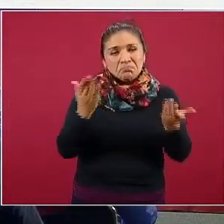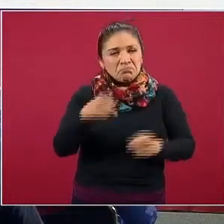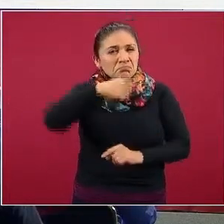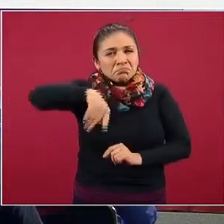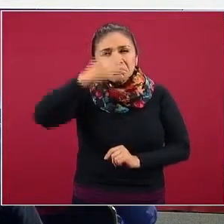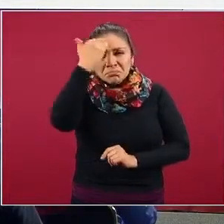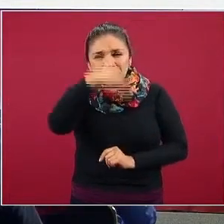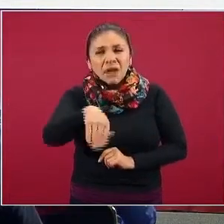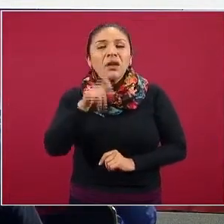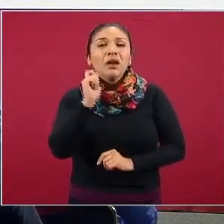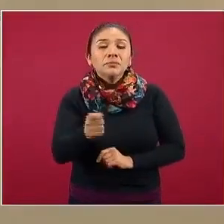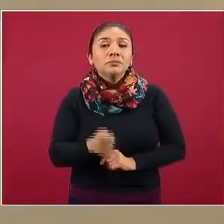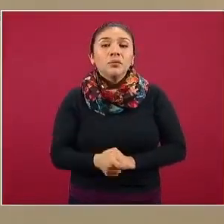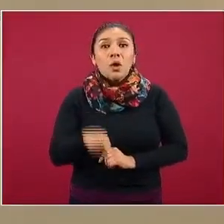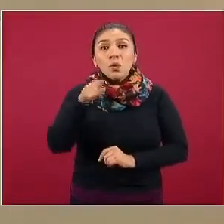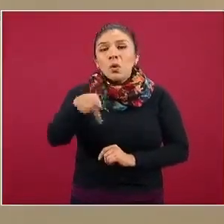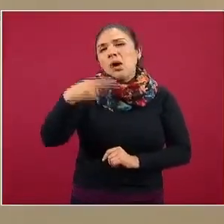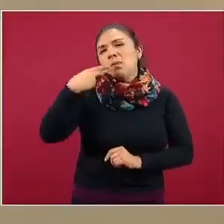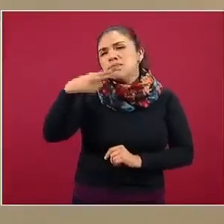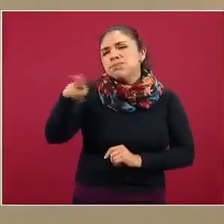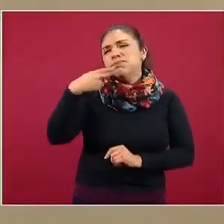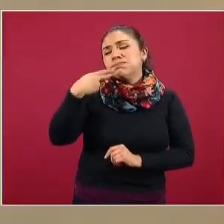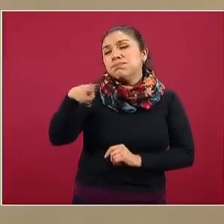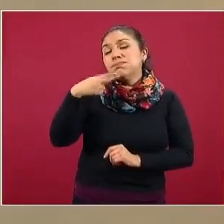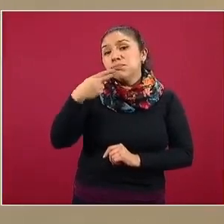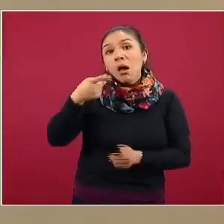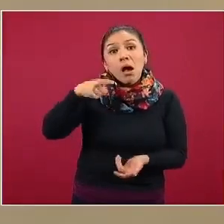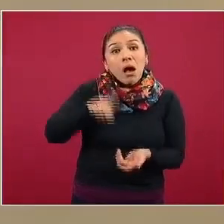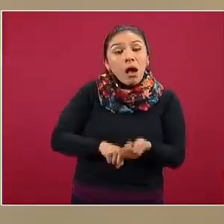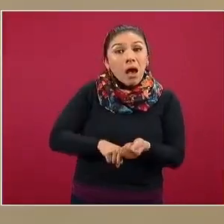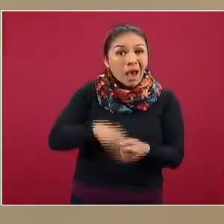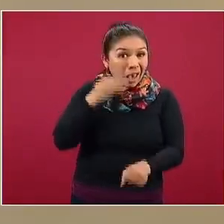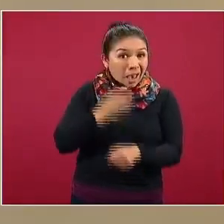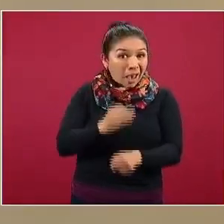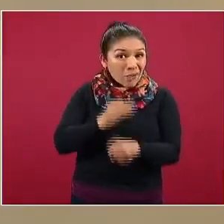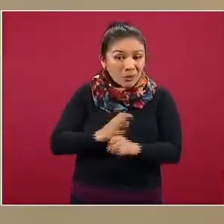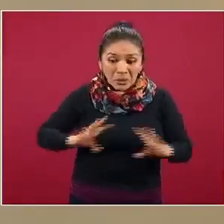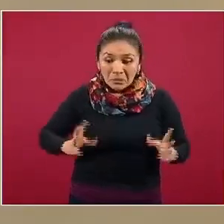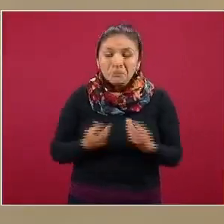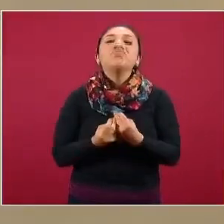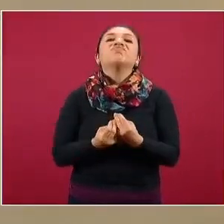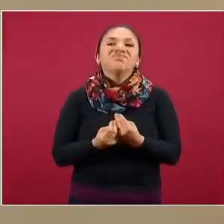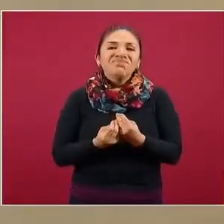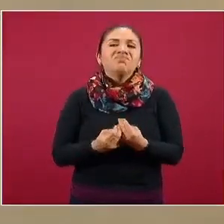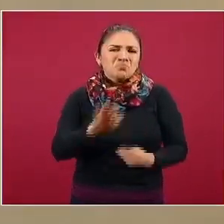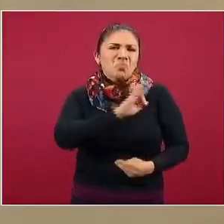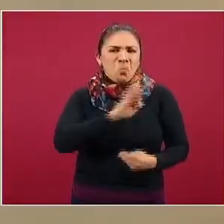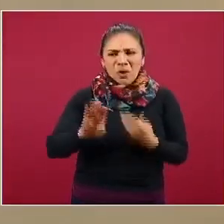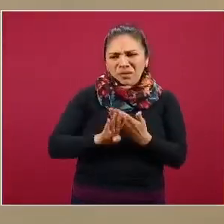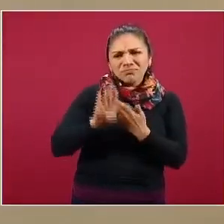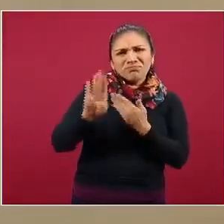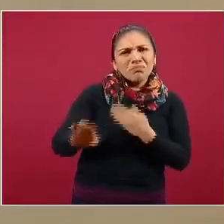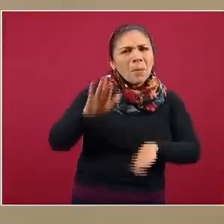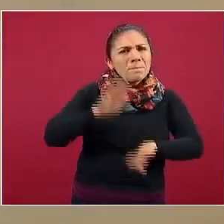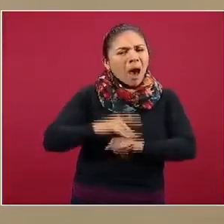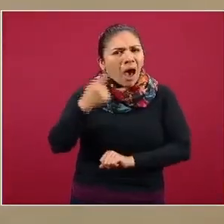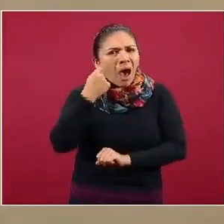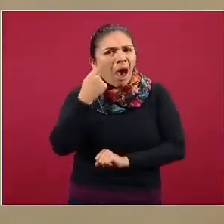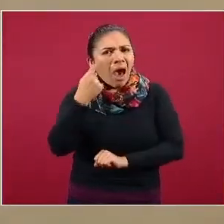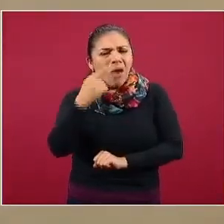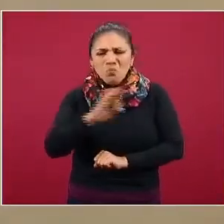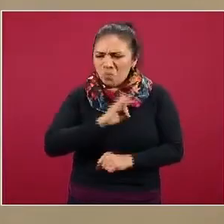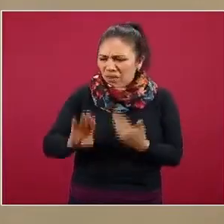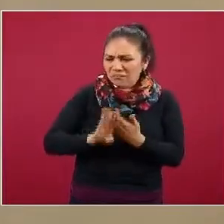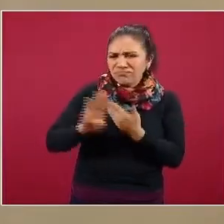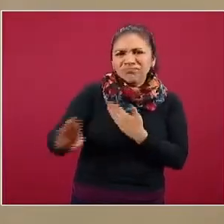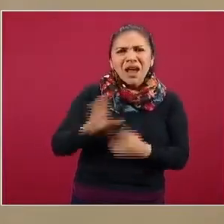que el consumo de tabaco representa hasta este momento la causa prevenible más común de cáncer de